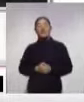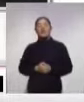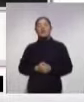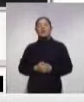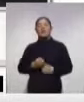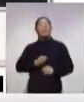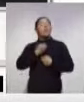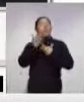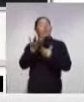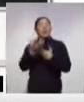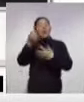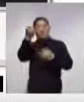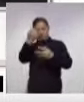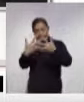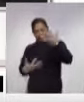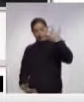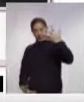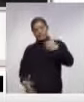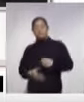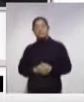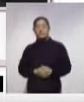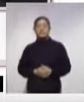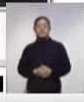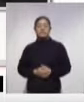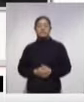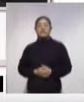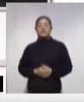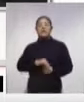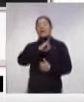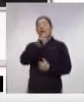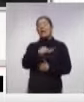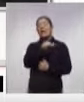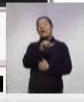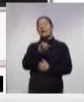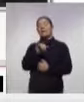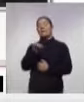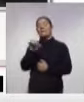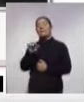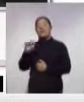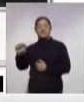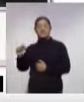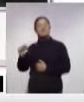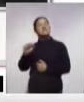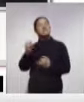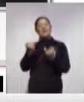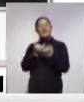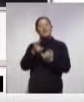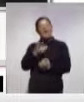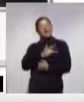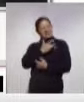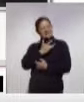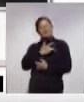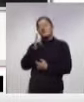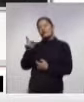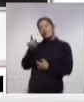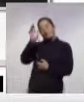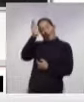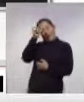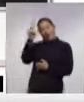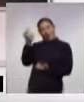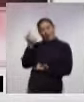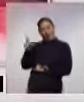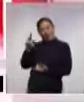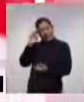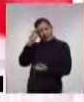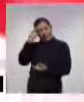que tiene, o la mayor parte de los poemas que tiene, mejor dicho, Jaime Sabines, a propósito de este sentimiento que, estarás de acuerdo, Mario, pues